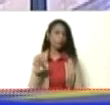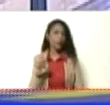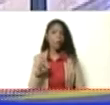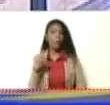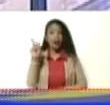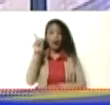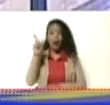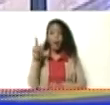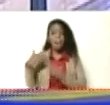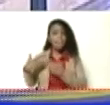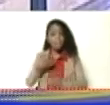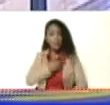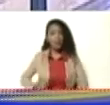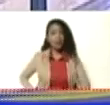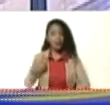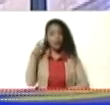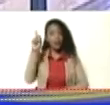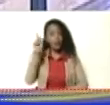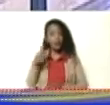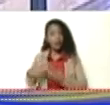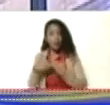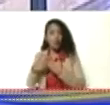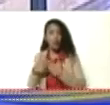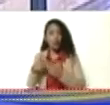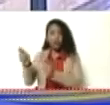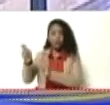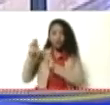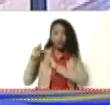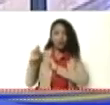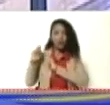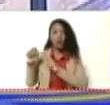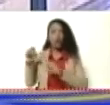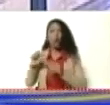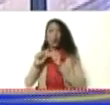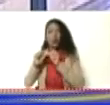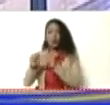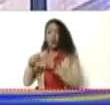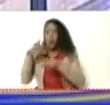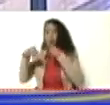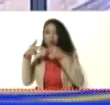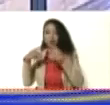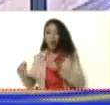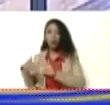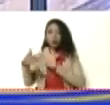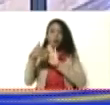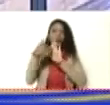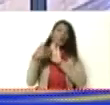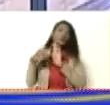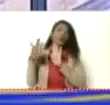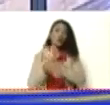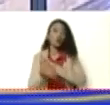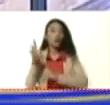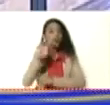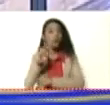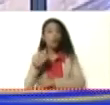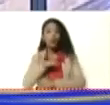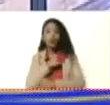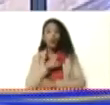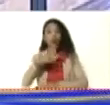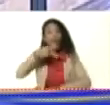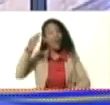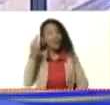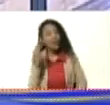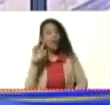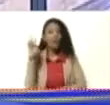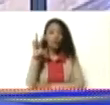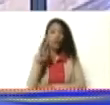asuma la herencia cruel y fracasada de la política de Donald Trump sobre Venezuela. Nosotros tenemos que actuar con la verdad de